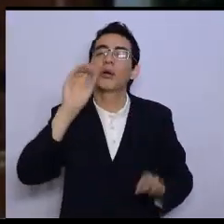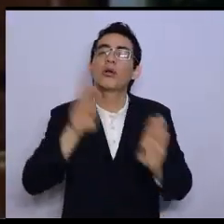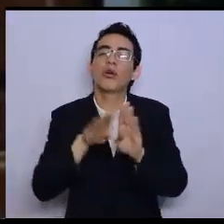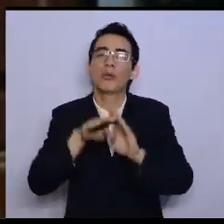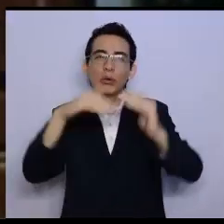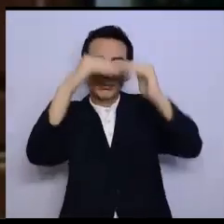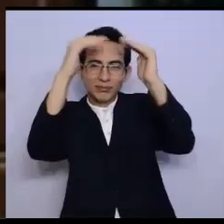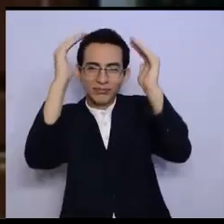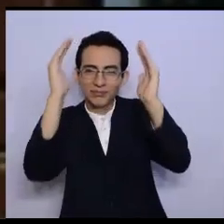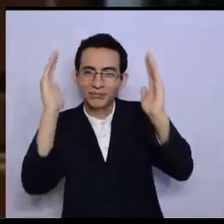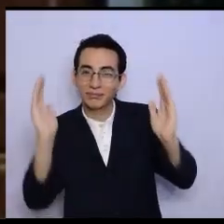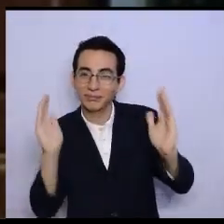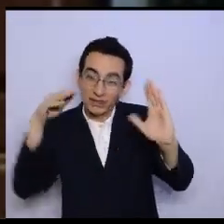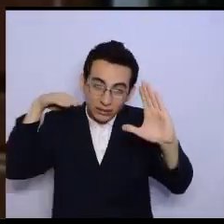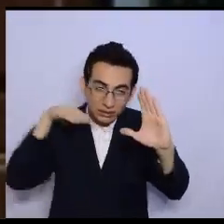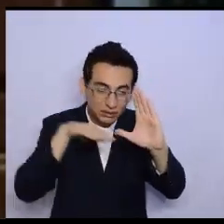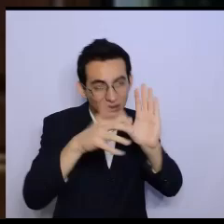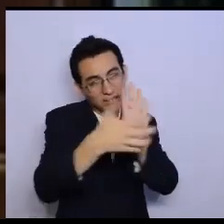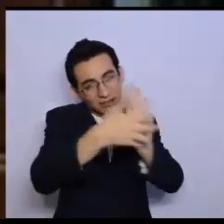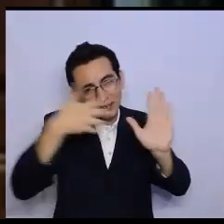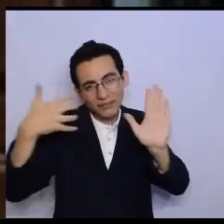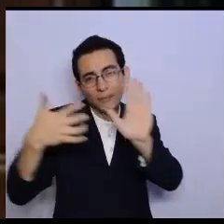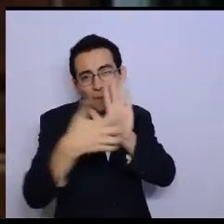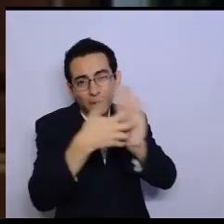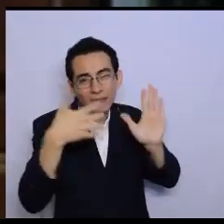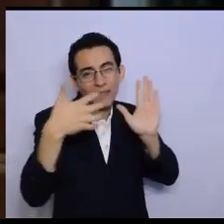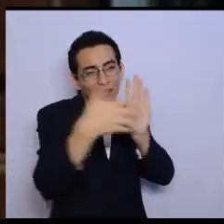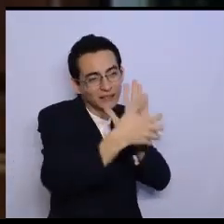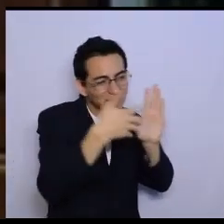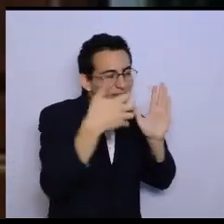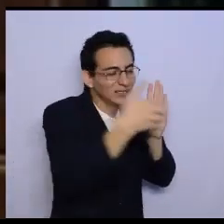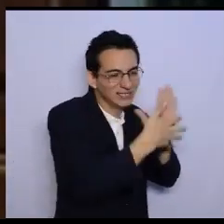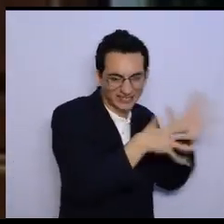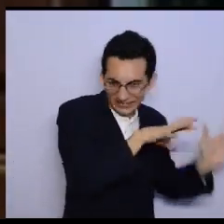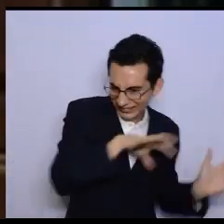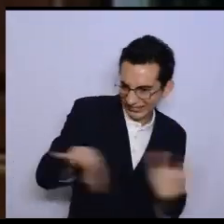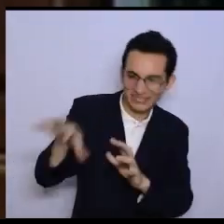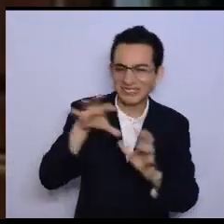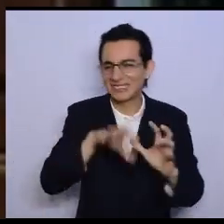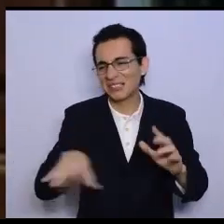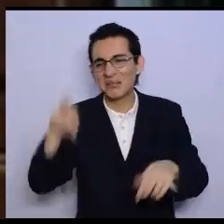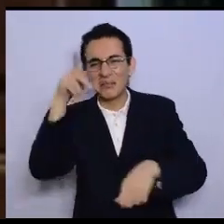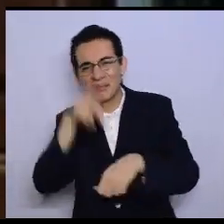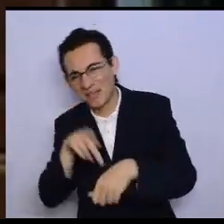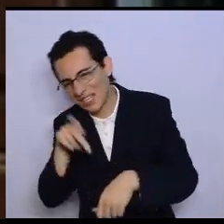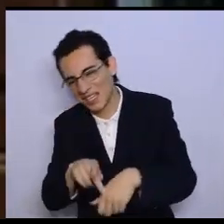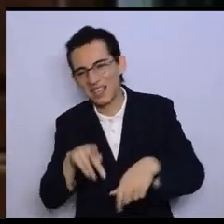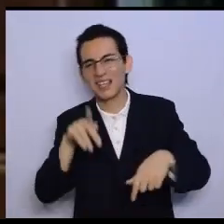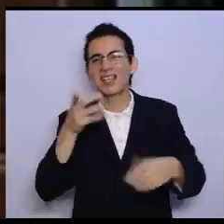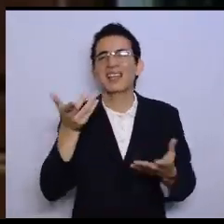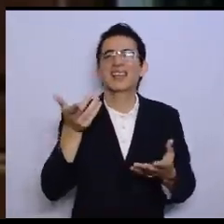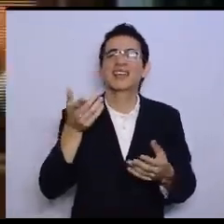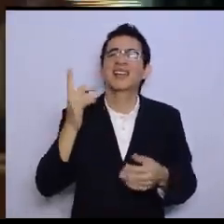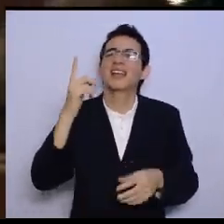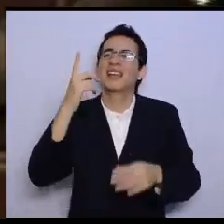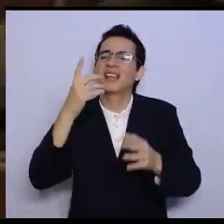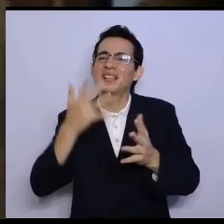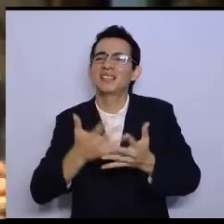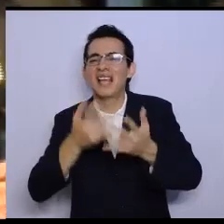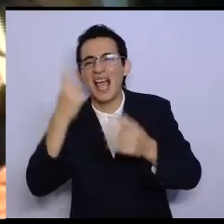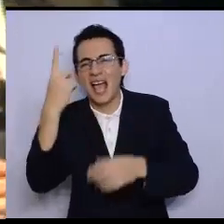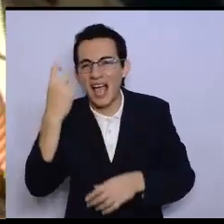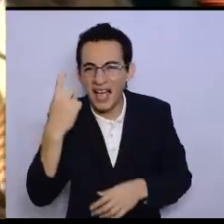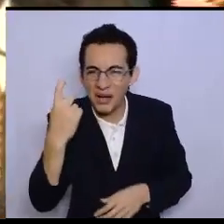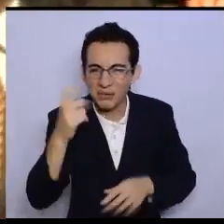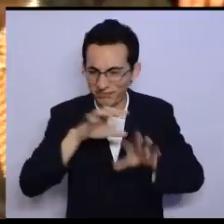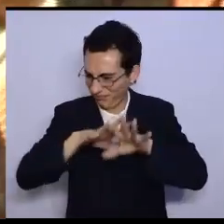ellos empiezan a escarbar y sacan montones, toneladas de piedras, lodo. Entonces los meten en unas